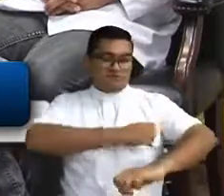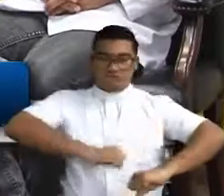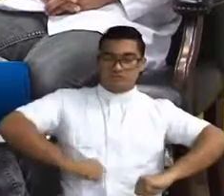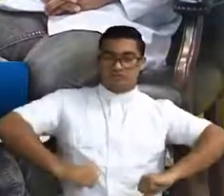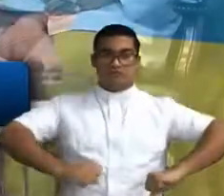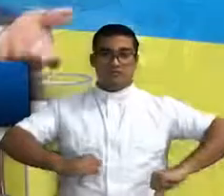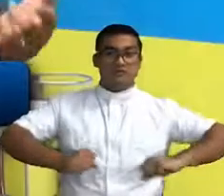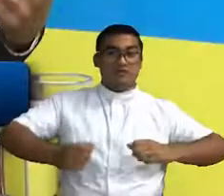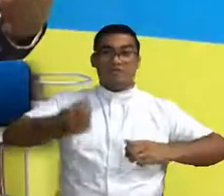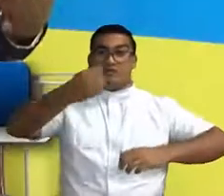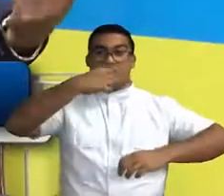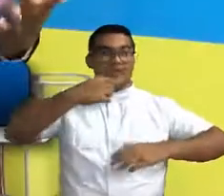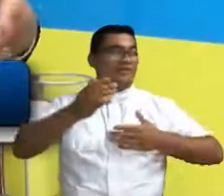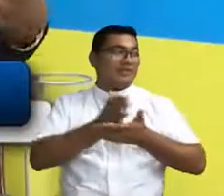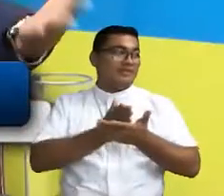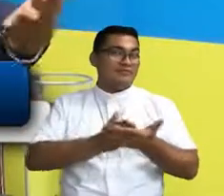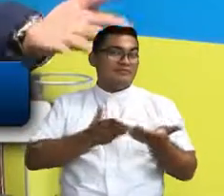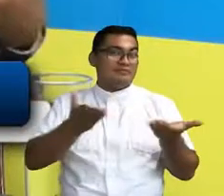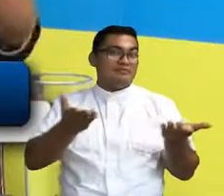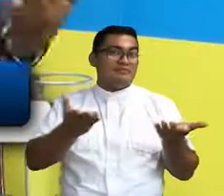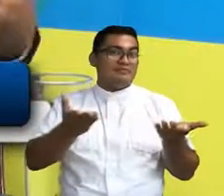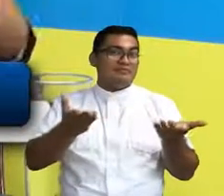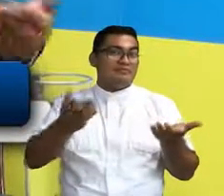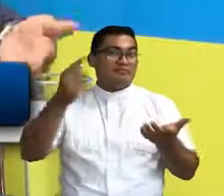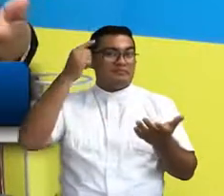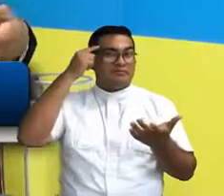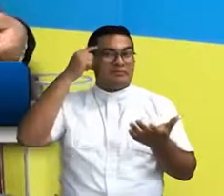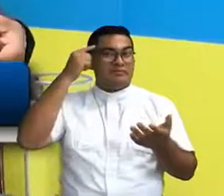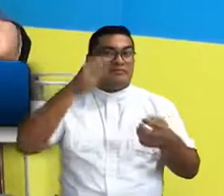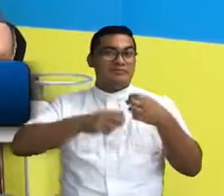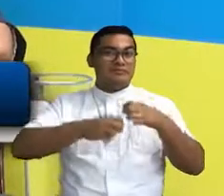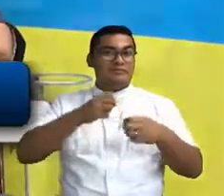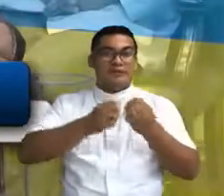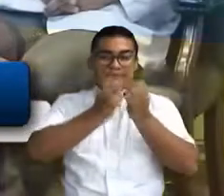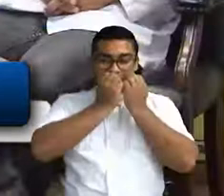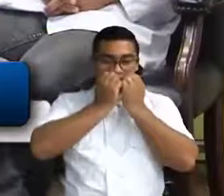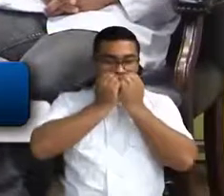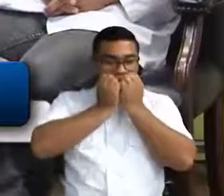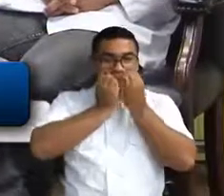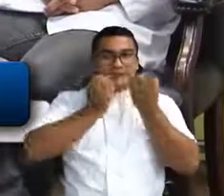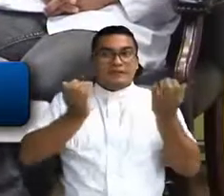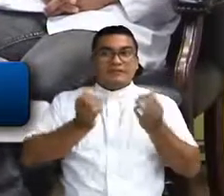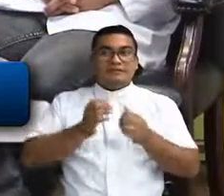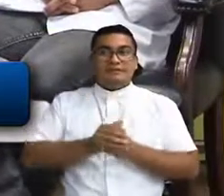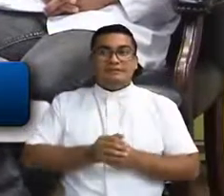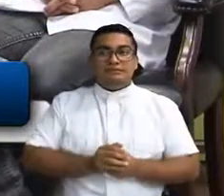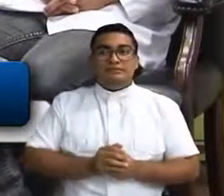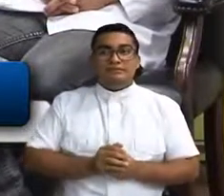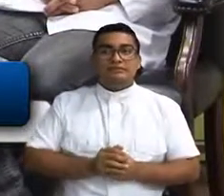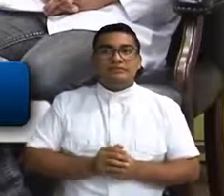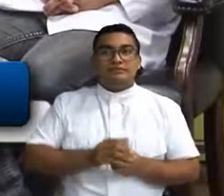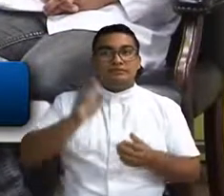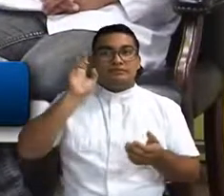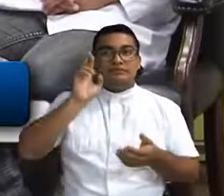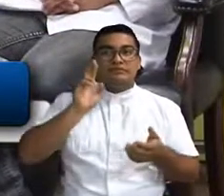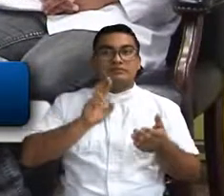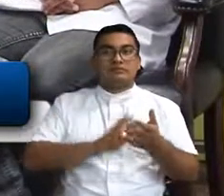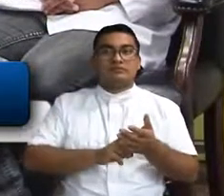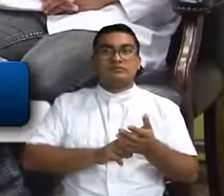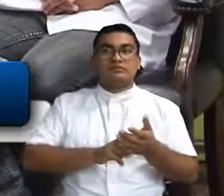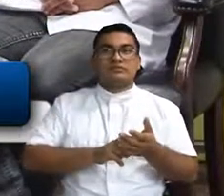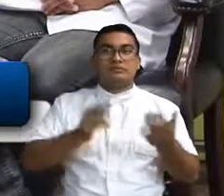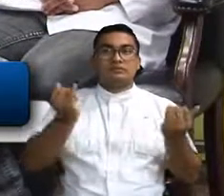ciertas pastillas, me imagino que también esto les afecta. Claro, claro, esto les afecta en gran manera porque recuerde que